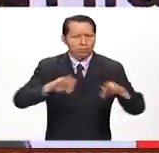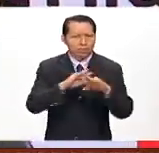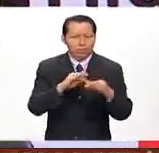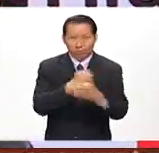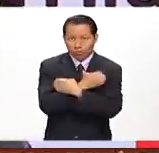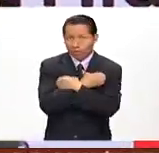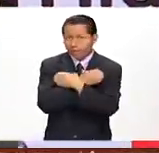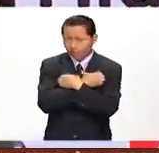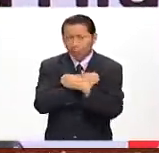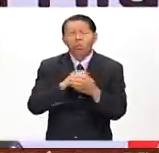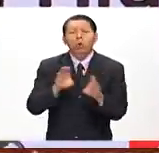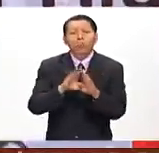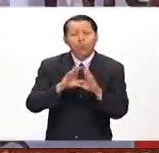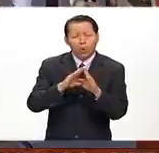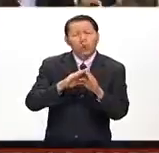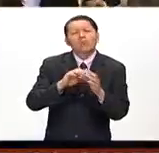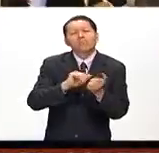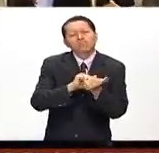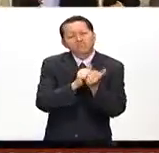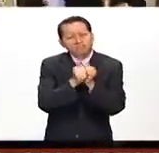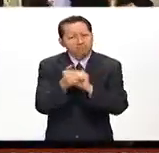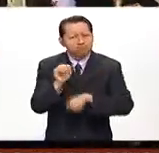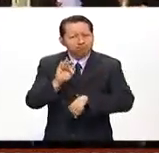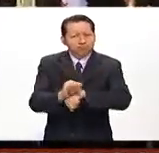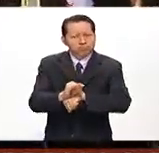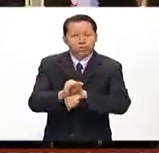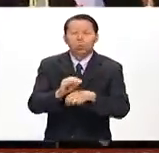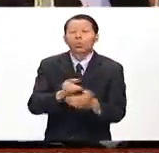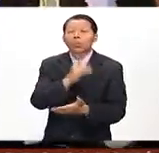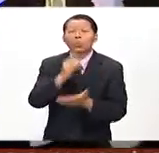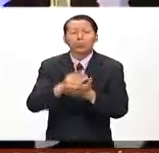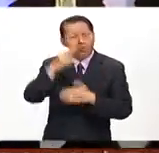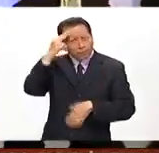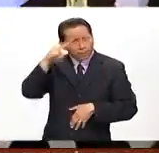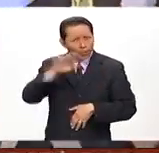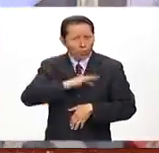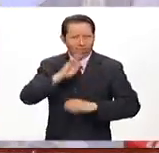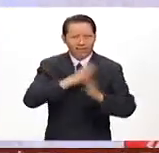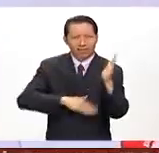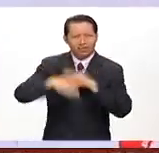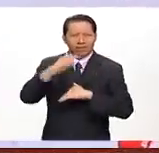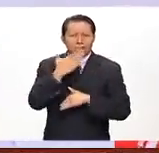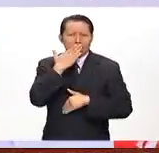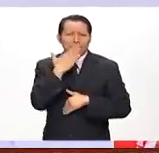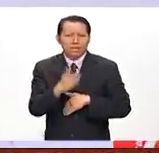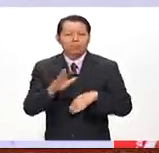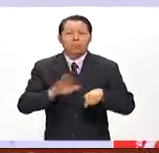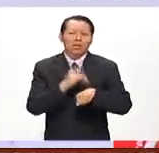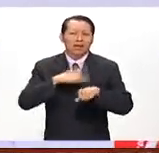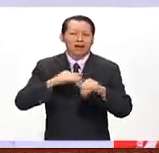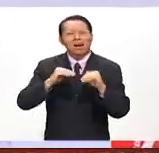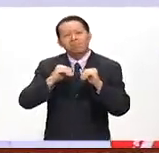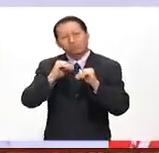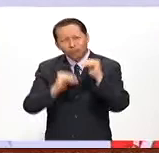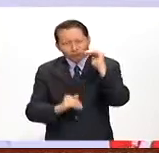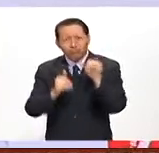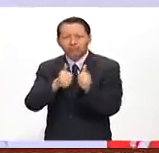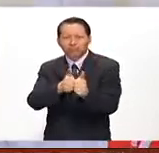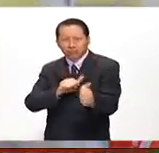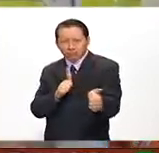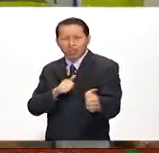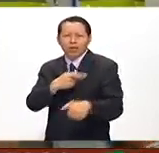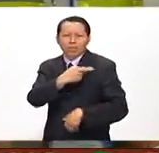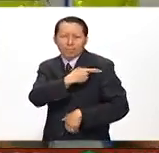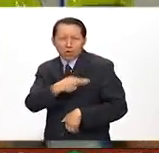educación en el país. Comentó que la única manera de que México sea exitoso y pueda superar las barreras de desigualdad y pobreza es a través